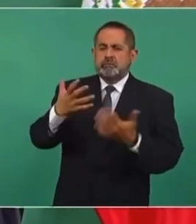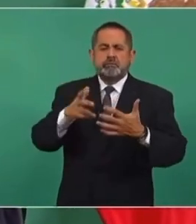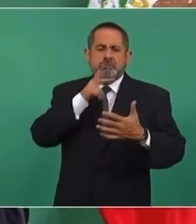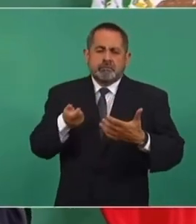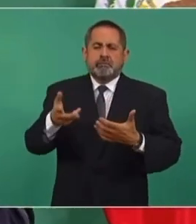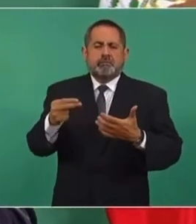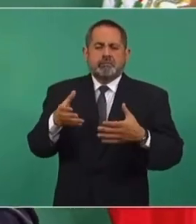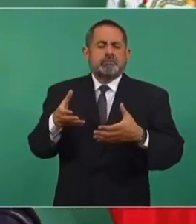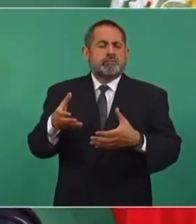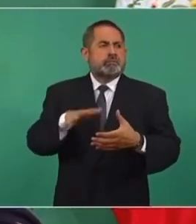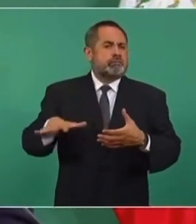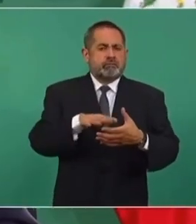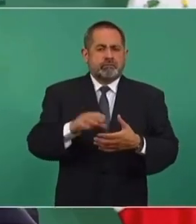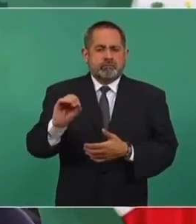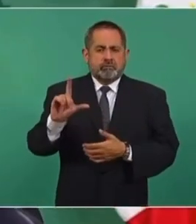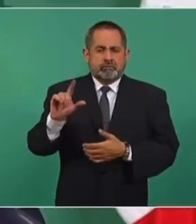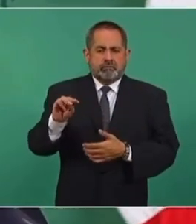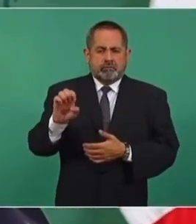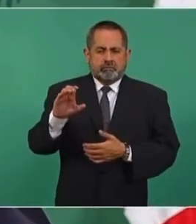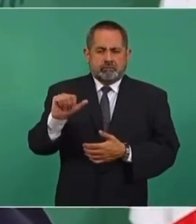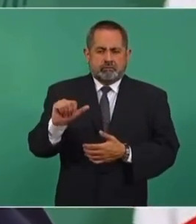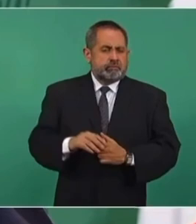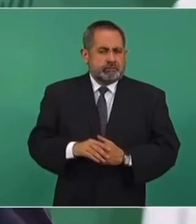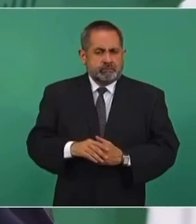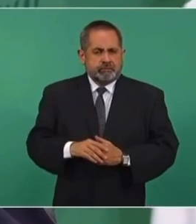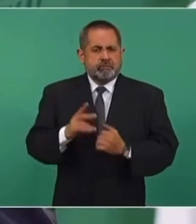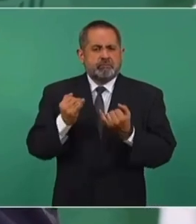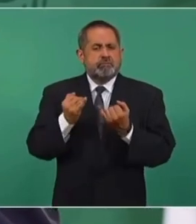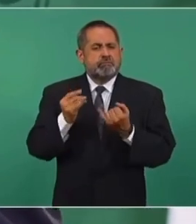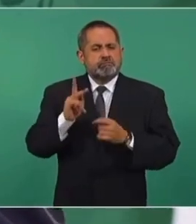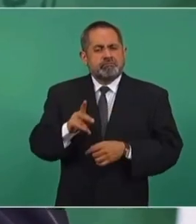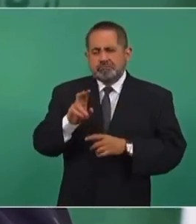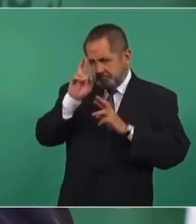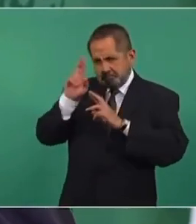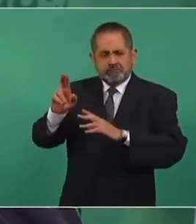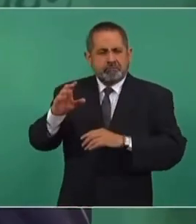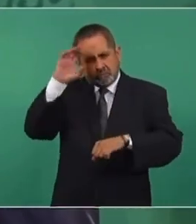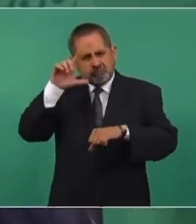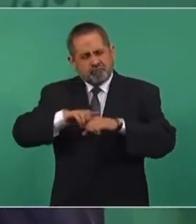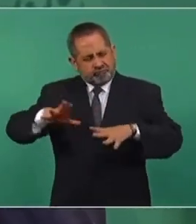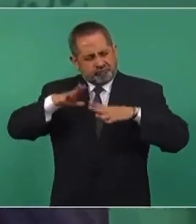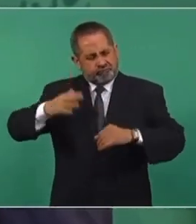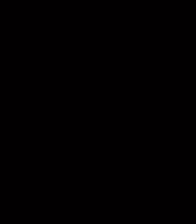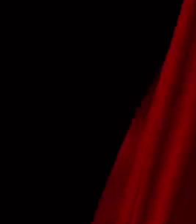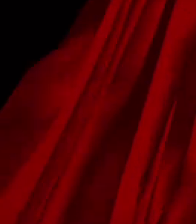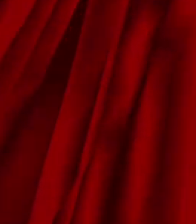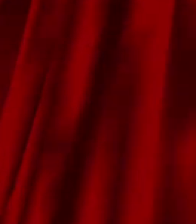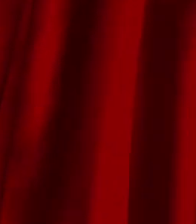Olmeca, como homenaje a la cultura madre.